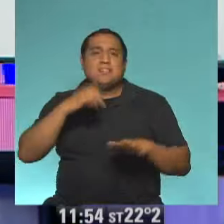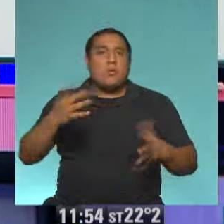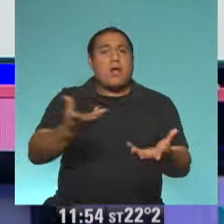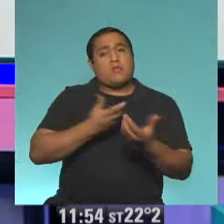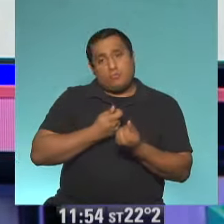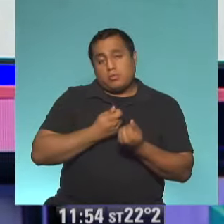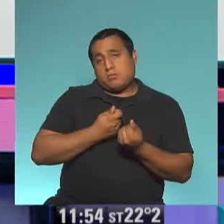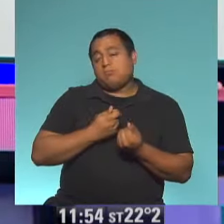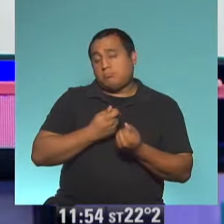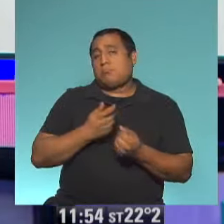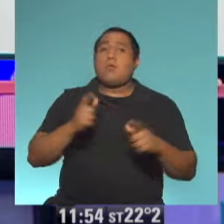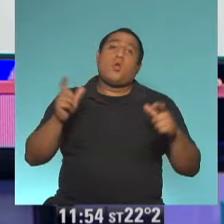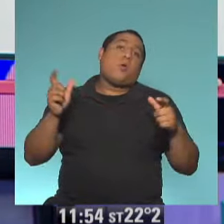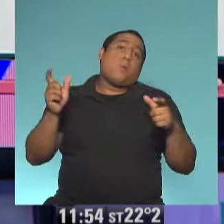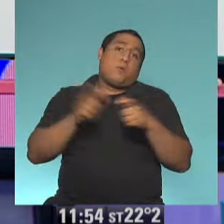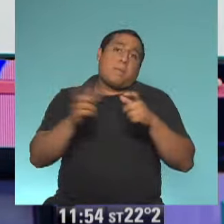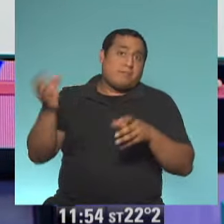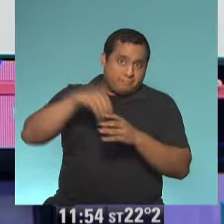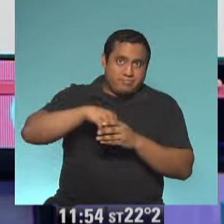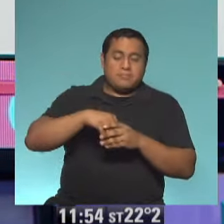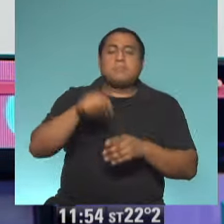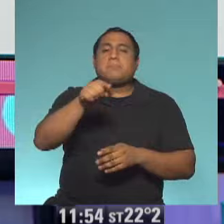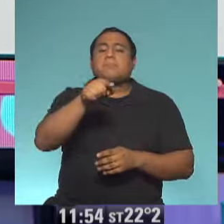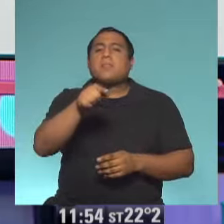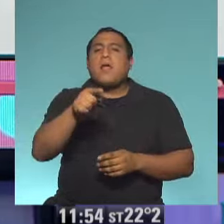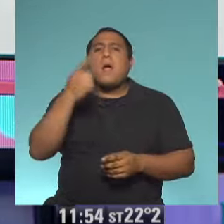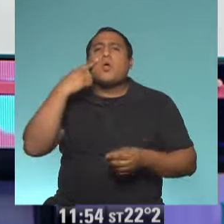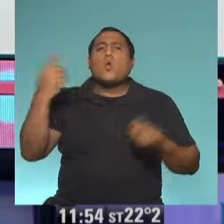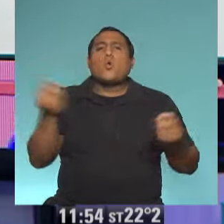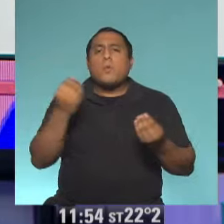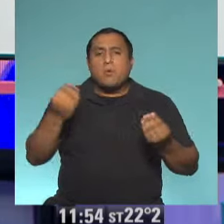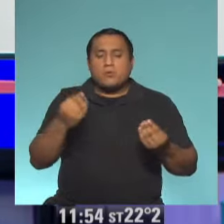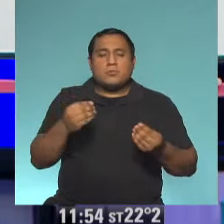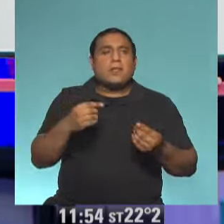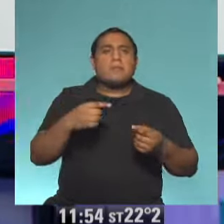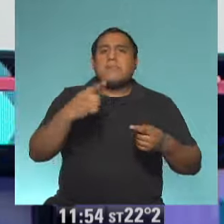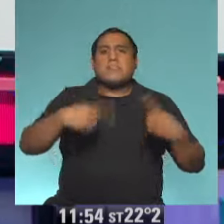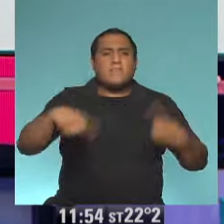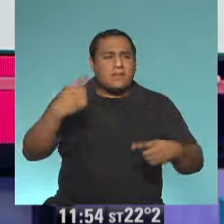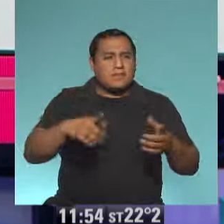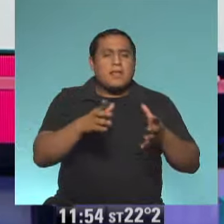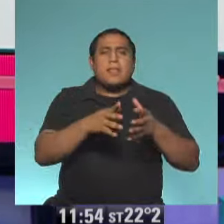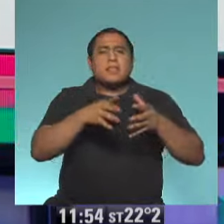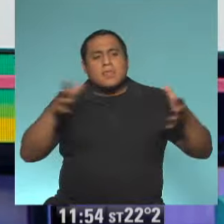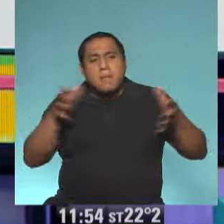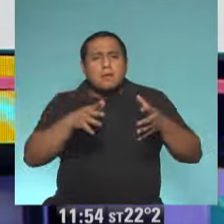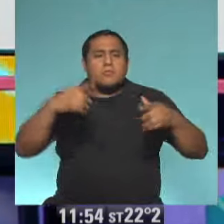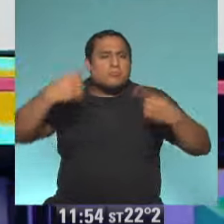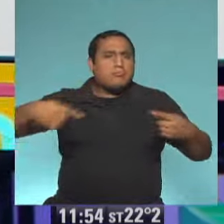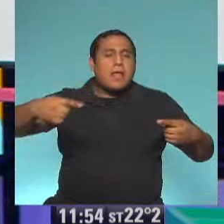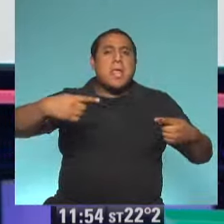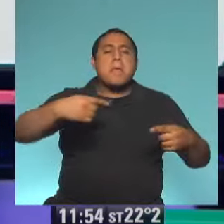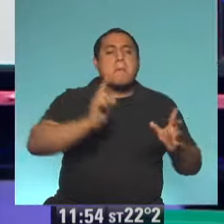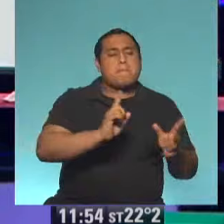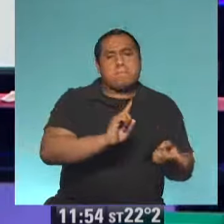programa para que me ayuden a pensar cómo se traslada esto de los tamaños a las palabras. Entonces,